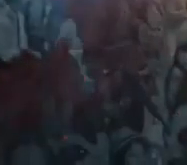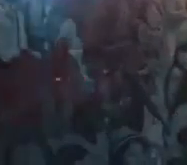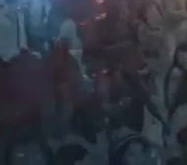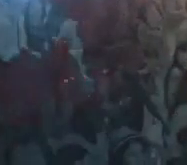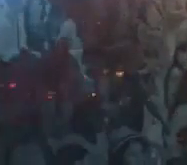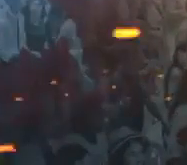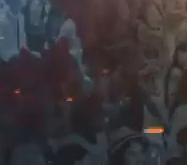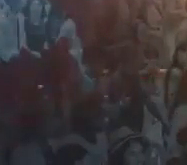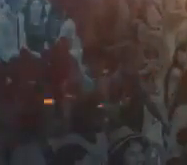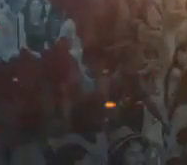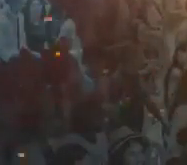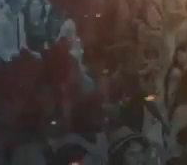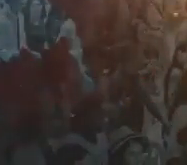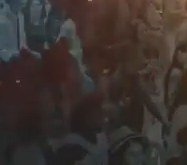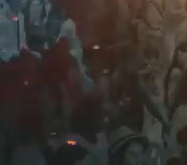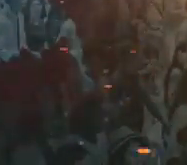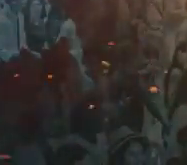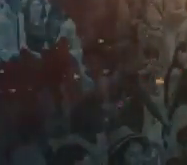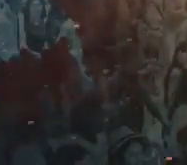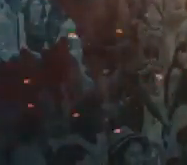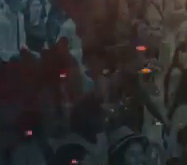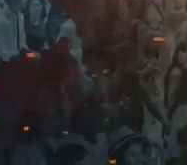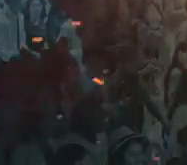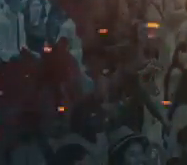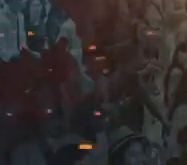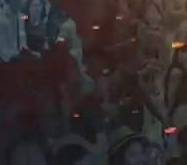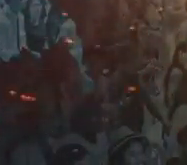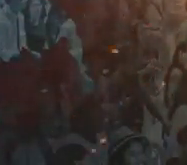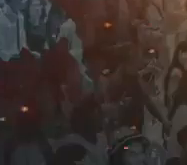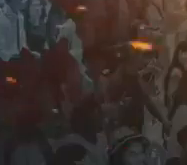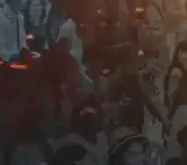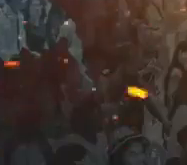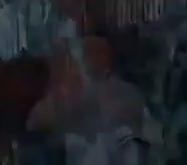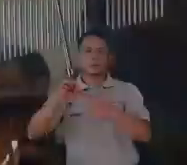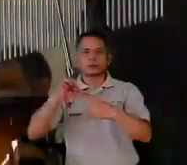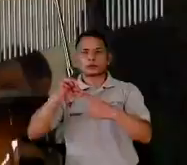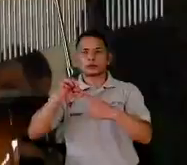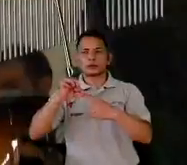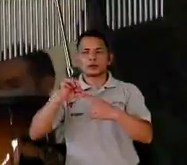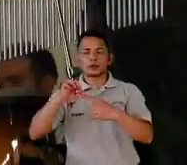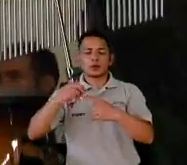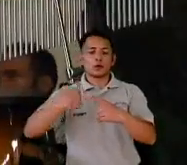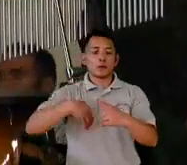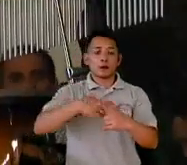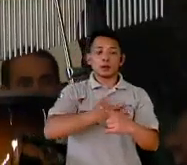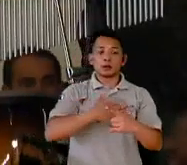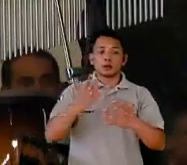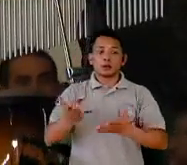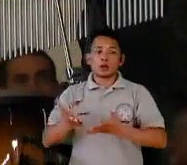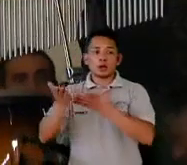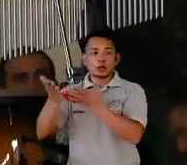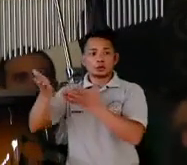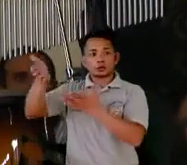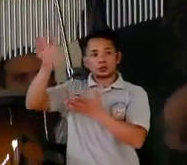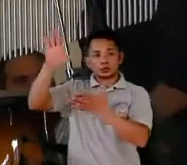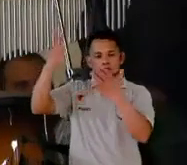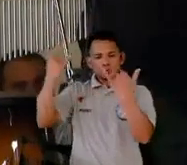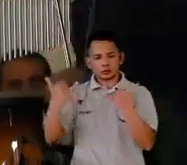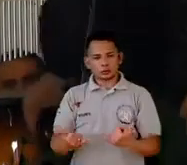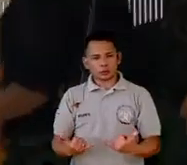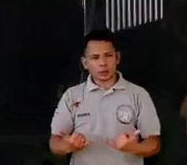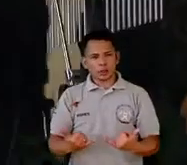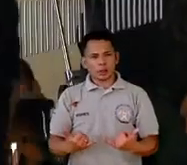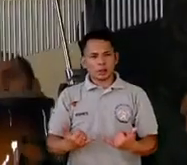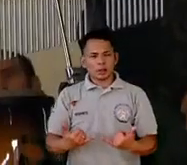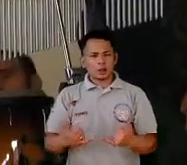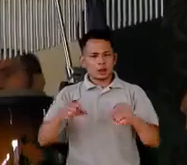en este momento. Una ofrenda especial para nuestro Dios en esta hora.